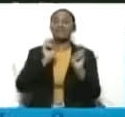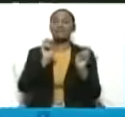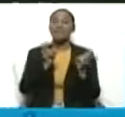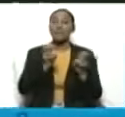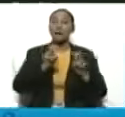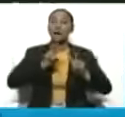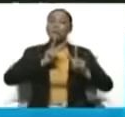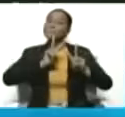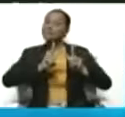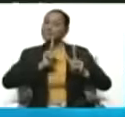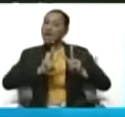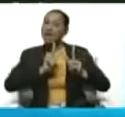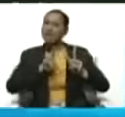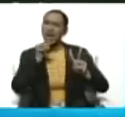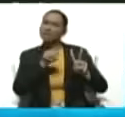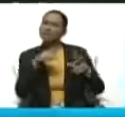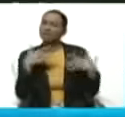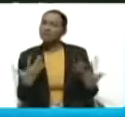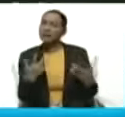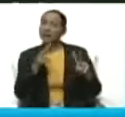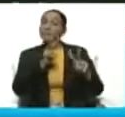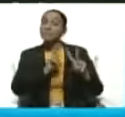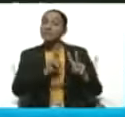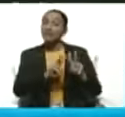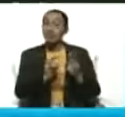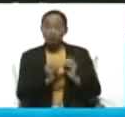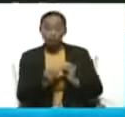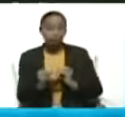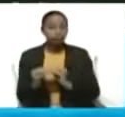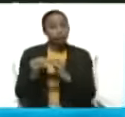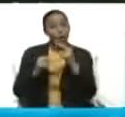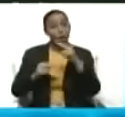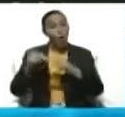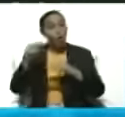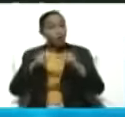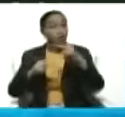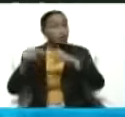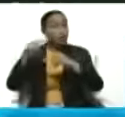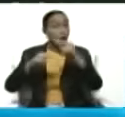hubiesen construido aquí sin el bloqueo? No hubiese impedido que de cada